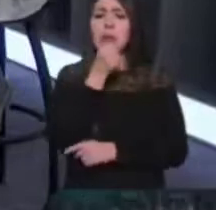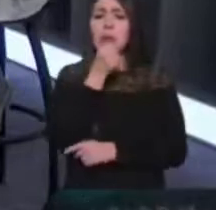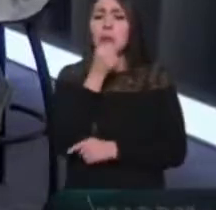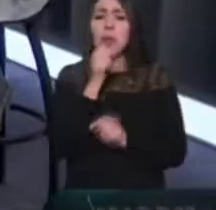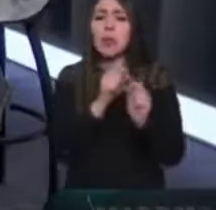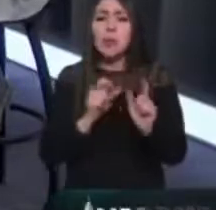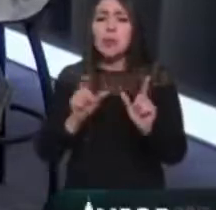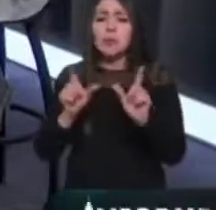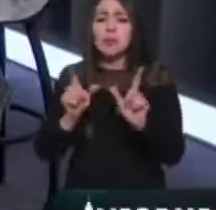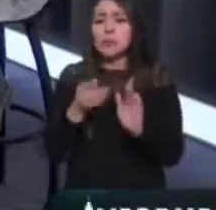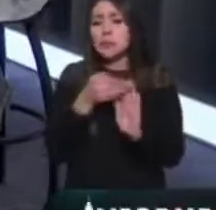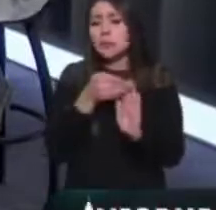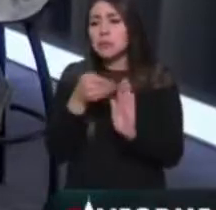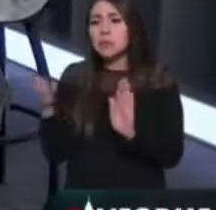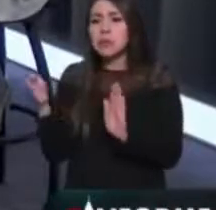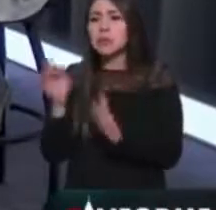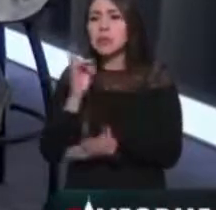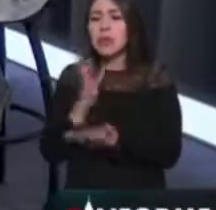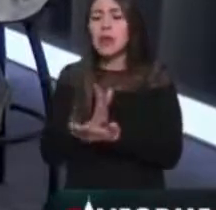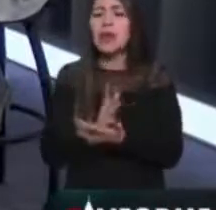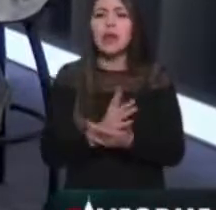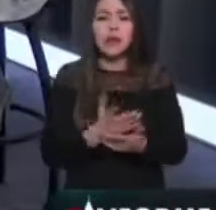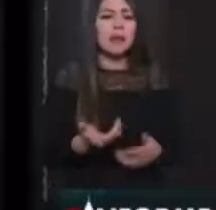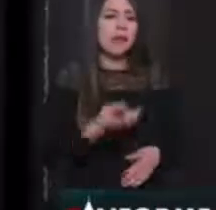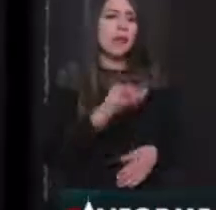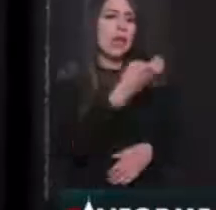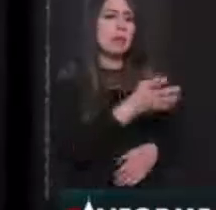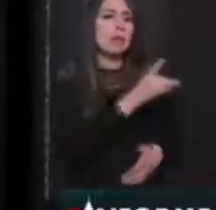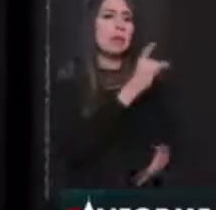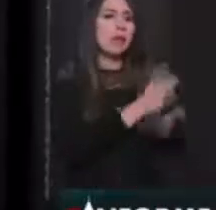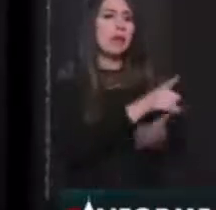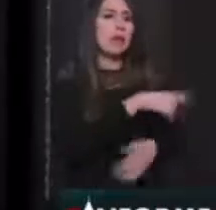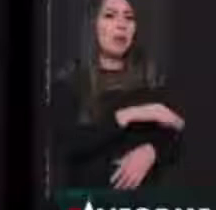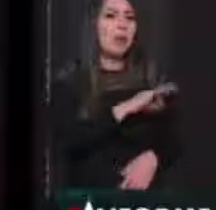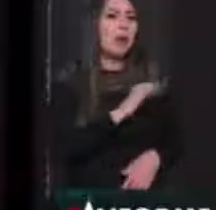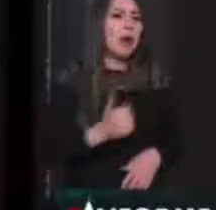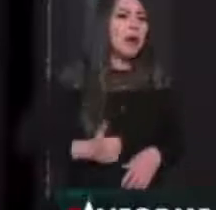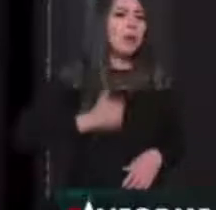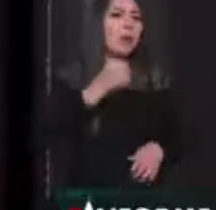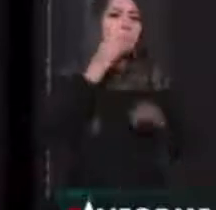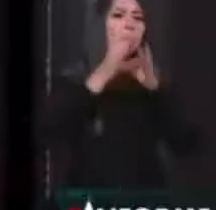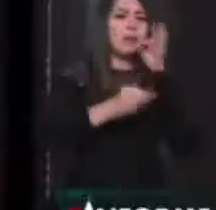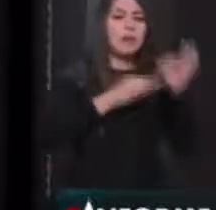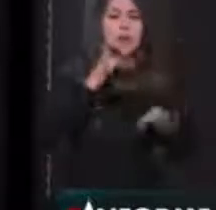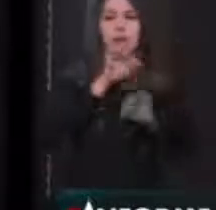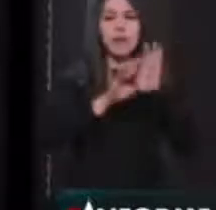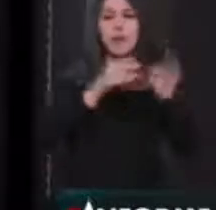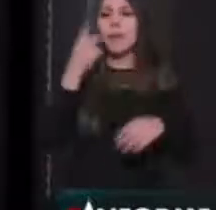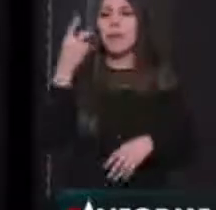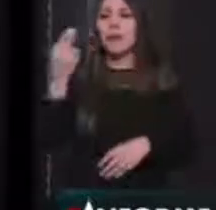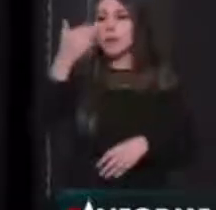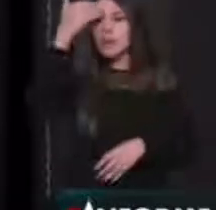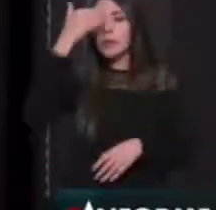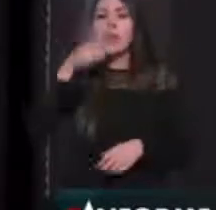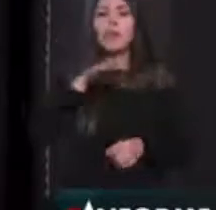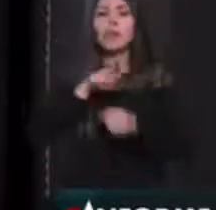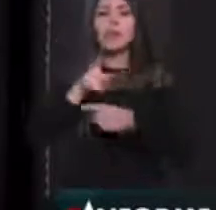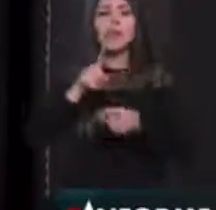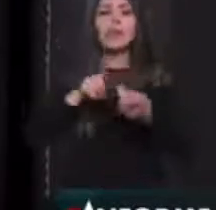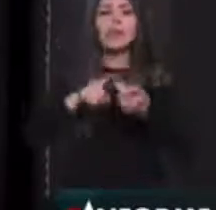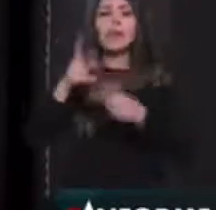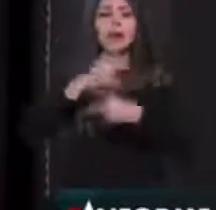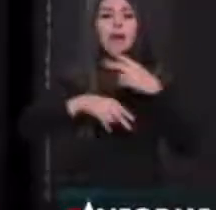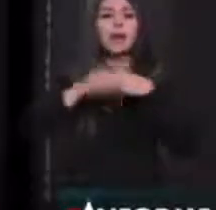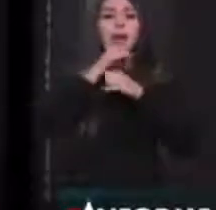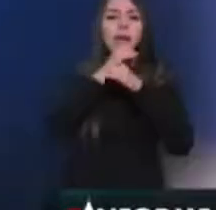infodemia. Que hoy el presidente lo tuvo que aclarar. En ese sentido es verificar las fuentes, verificar los contenidos y